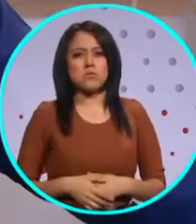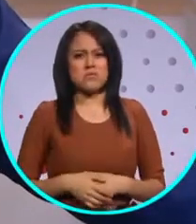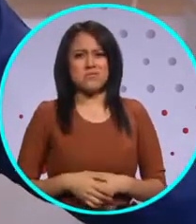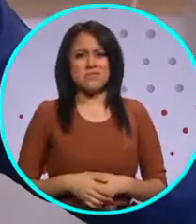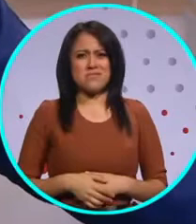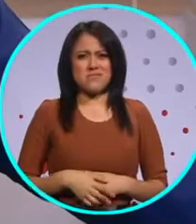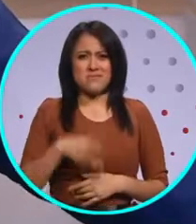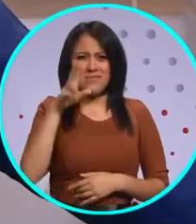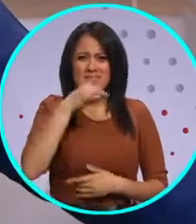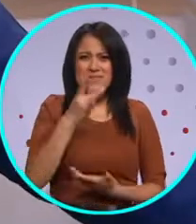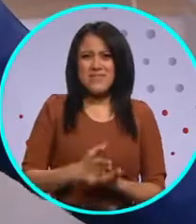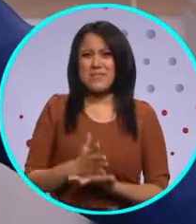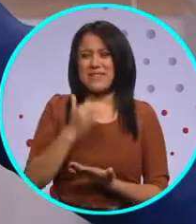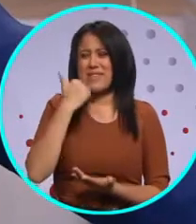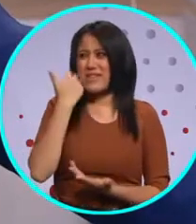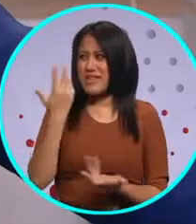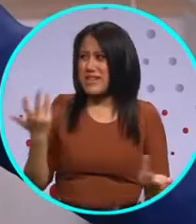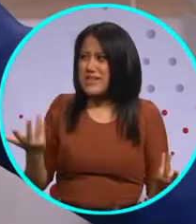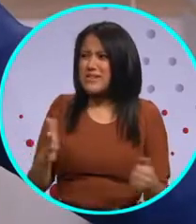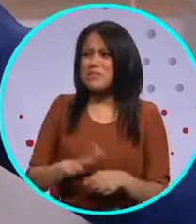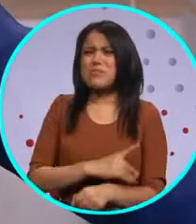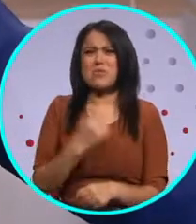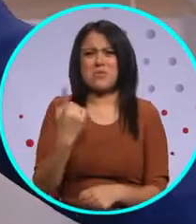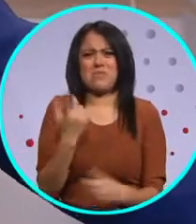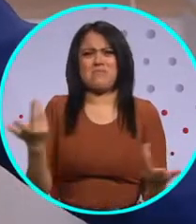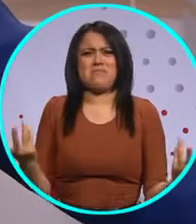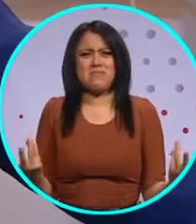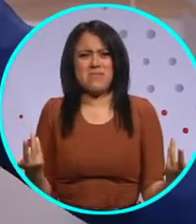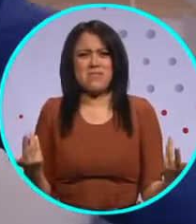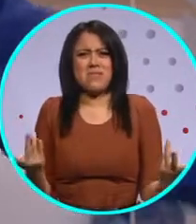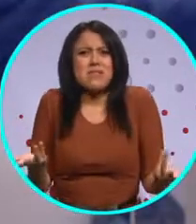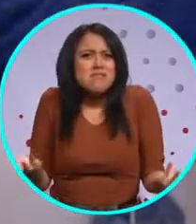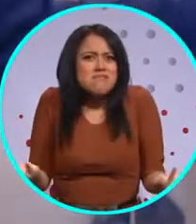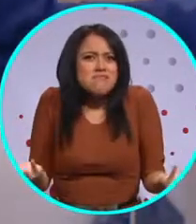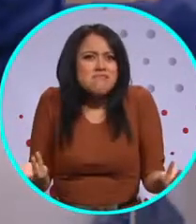nada más estar busqué y busqué a ver donde tropiezas y